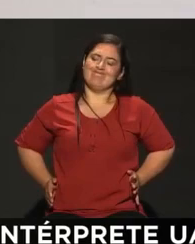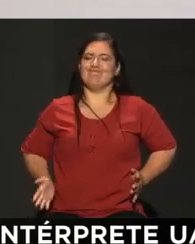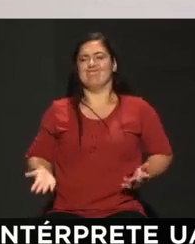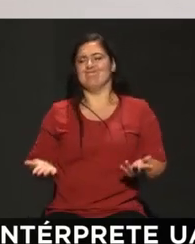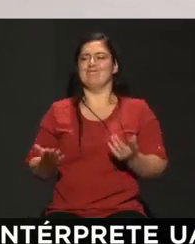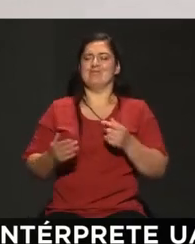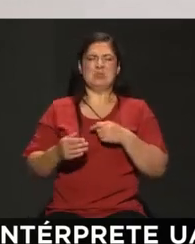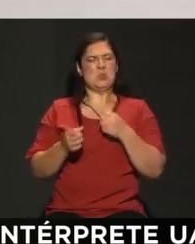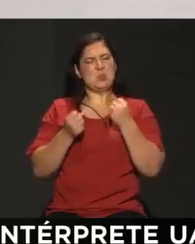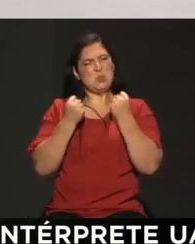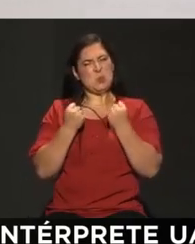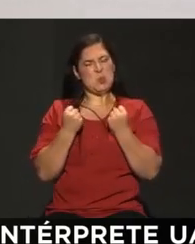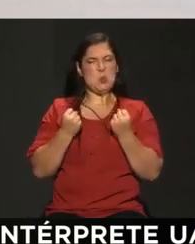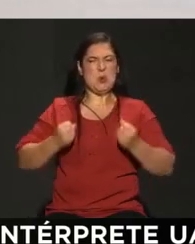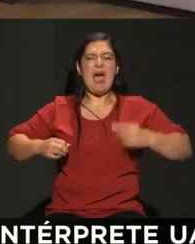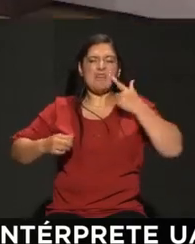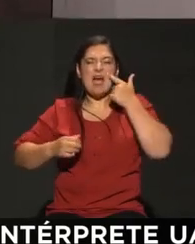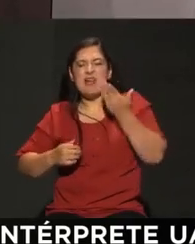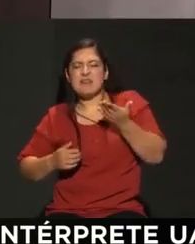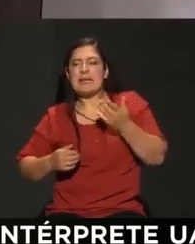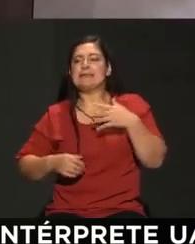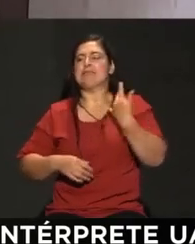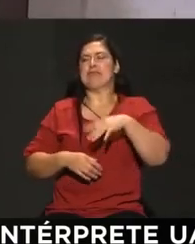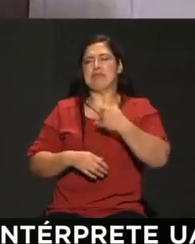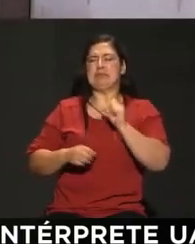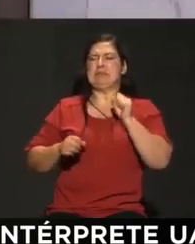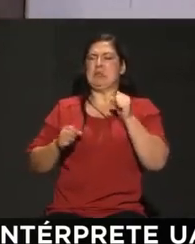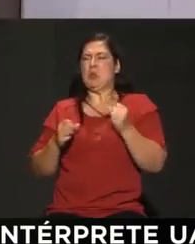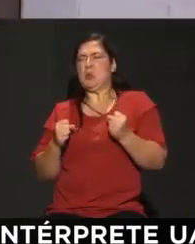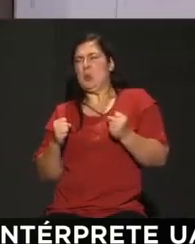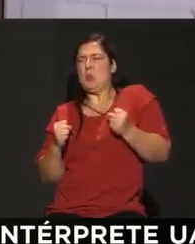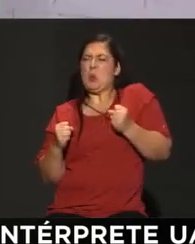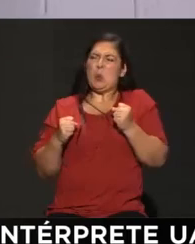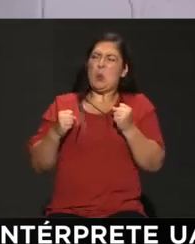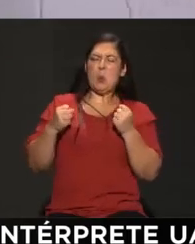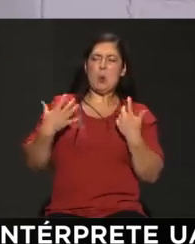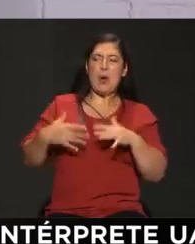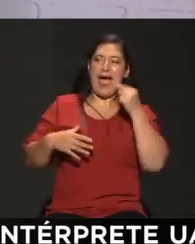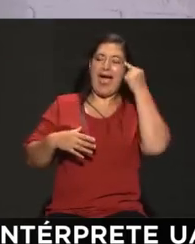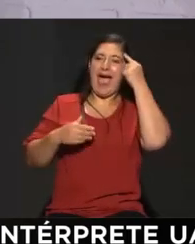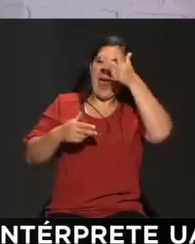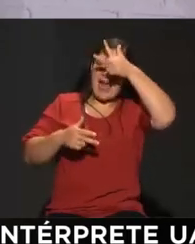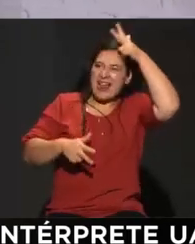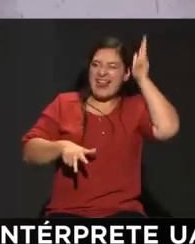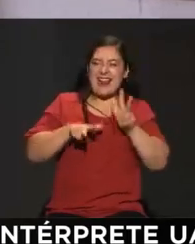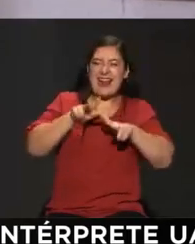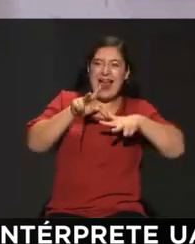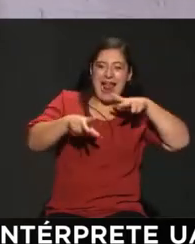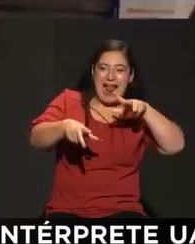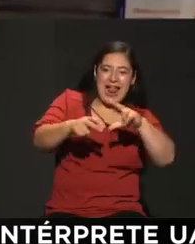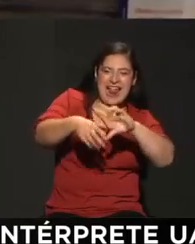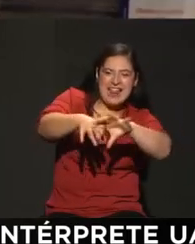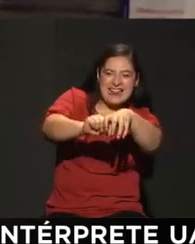La tengo tiesa, está tiesa, yo veo. Está tiesa. Como un compás. Manteca de iguana, por favor, colabóreme